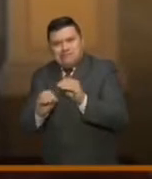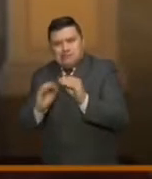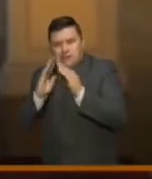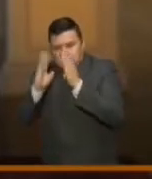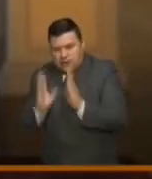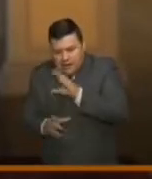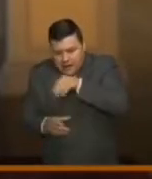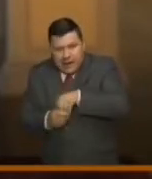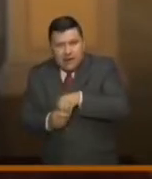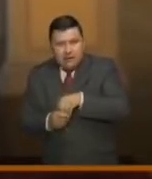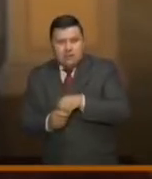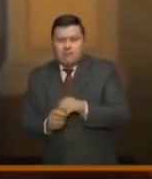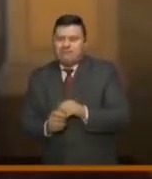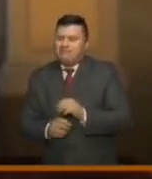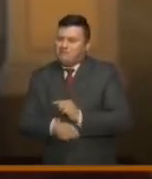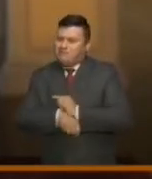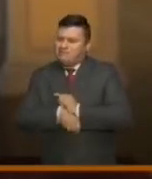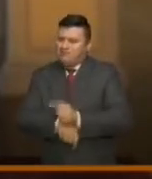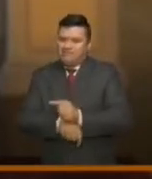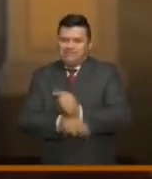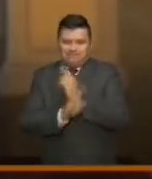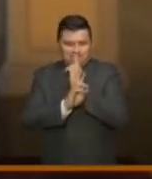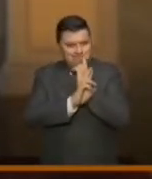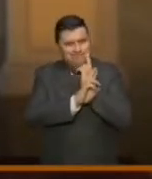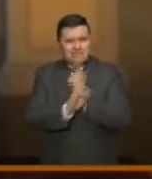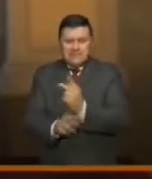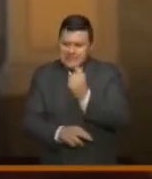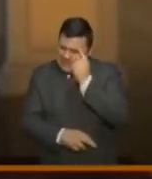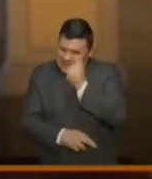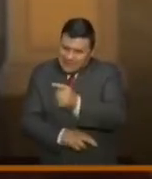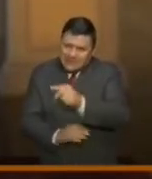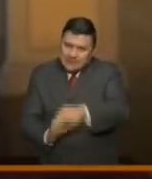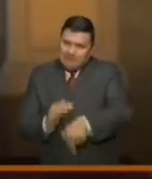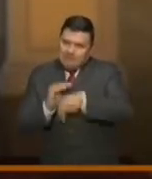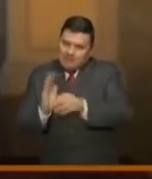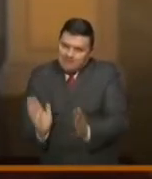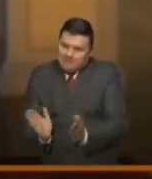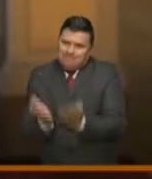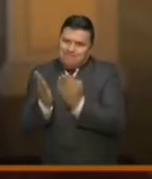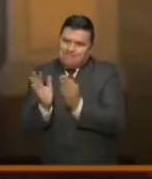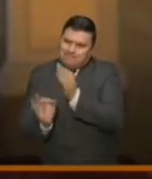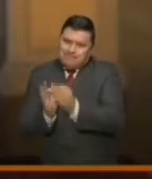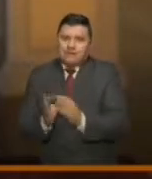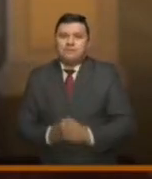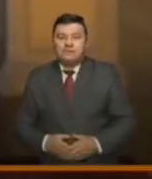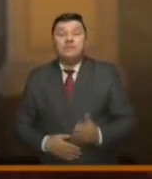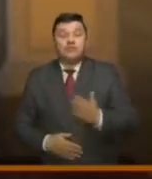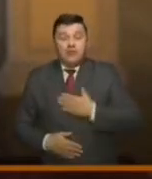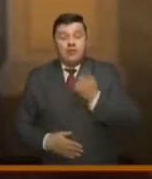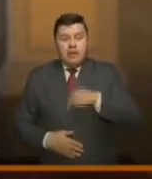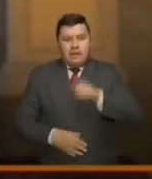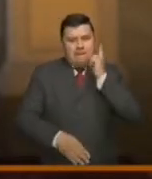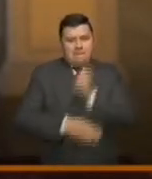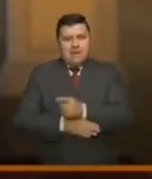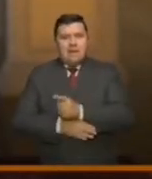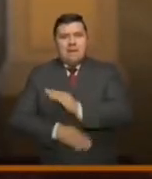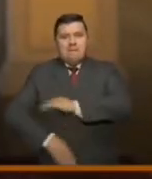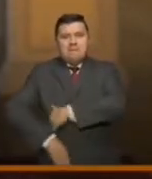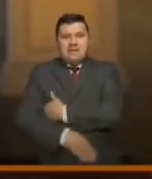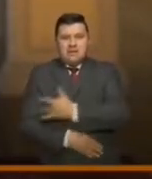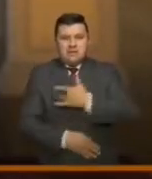más conveniente y sobre todo pensando en su bienestar también ha dado instrucciones al ministerio de